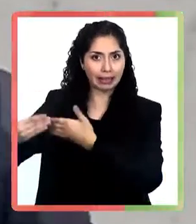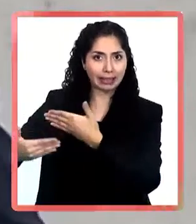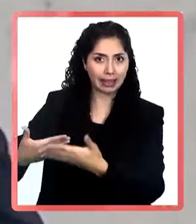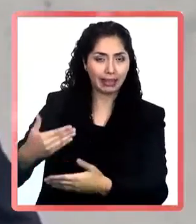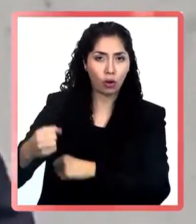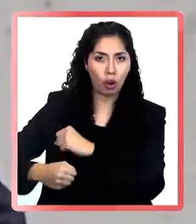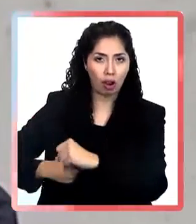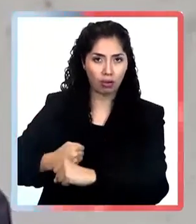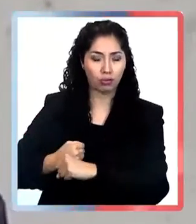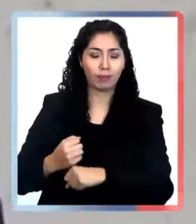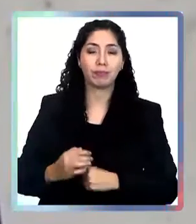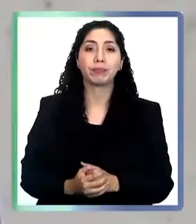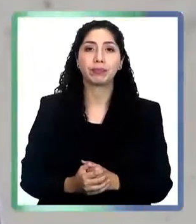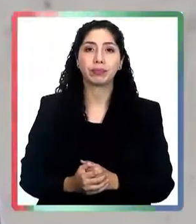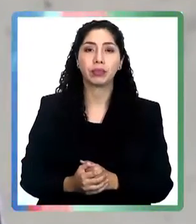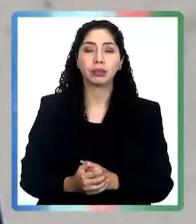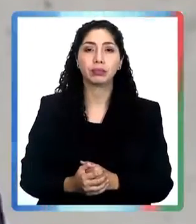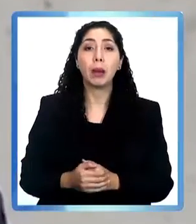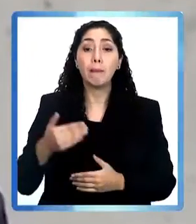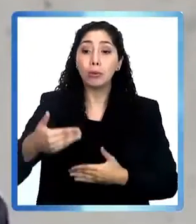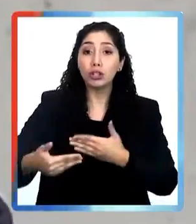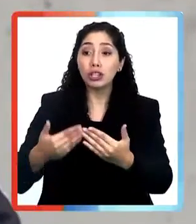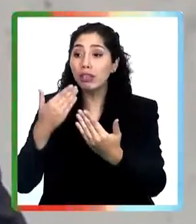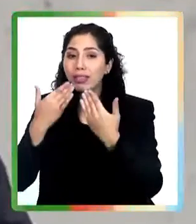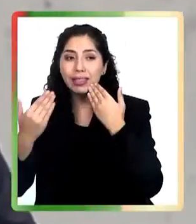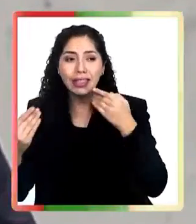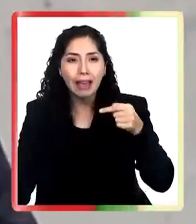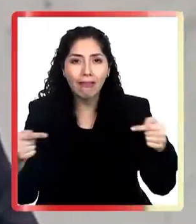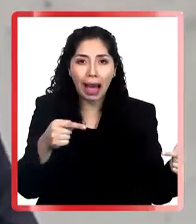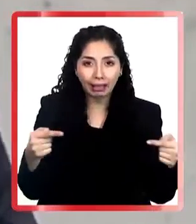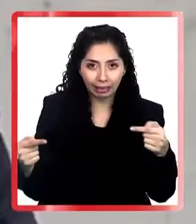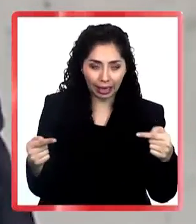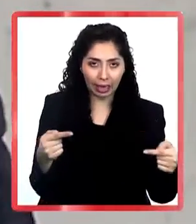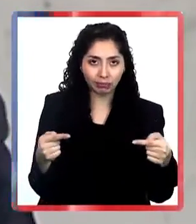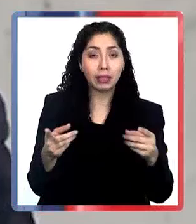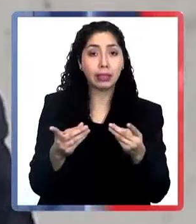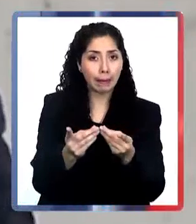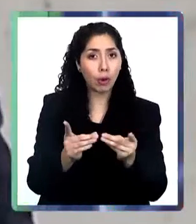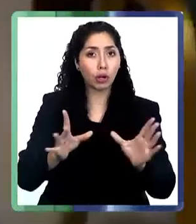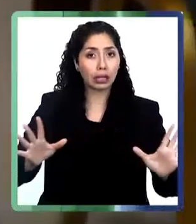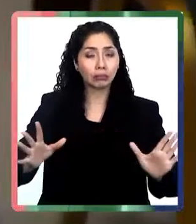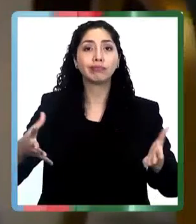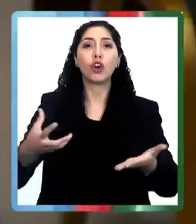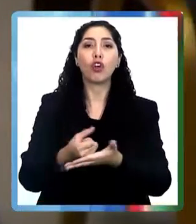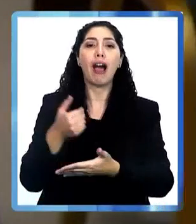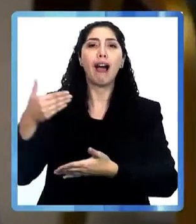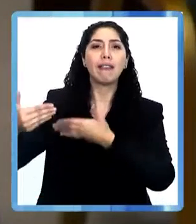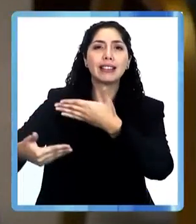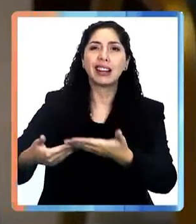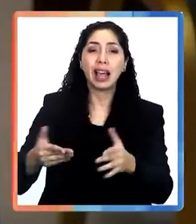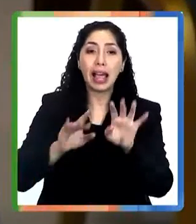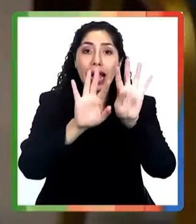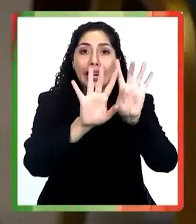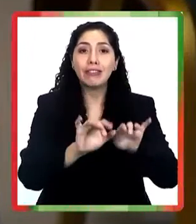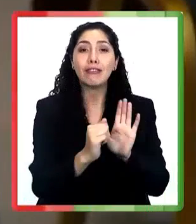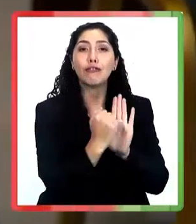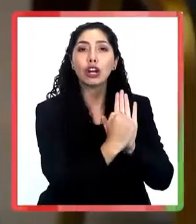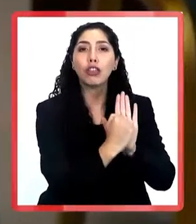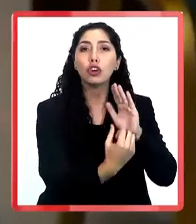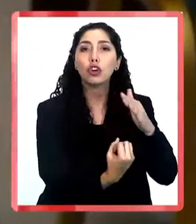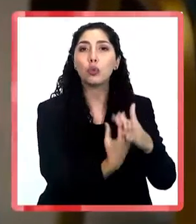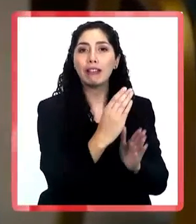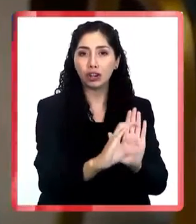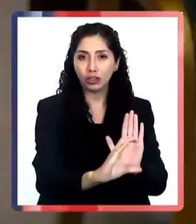en el marco de un amplio proceso de debate y deliberación democrática se ha logrado avanzar en la redacción de un borrador de nueva